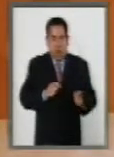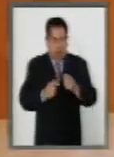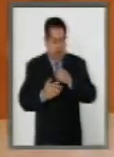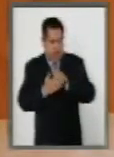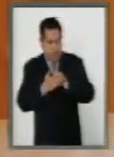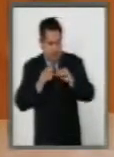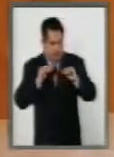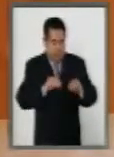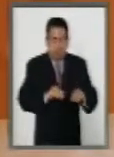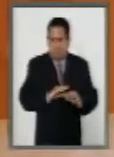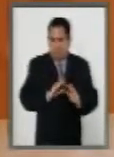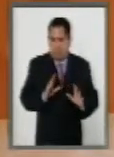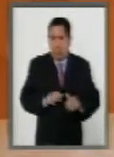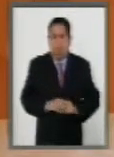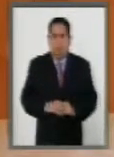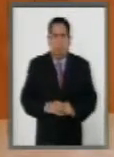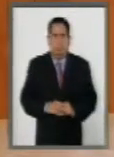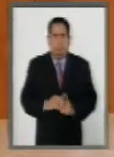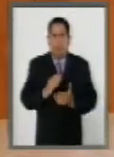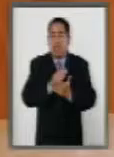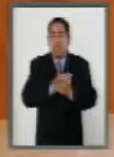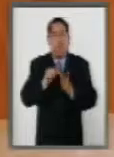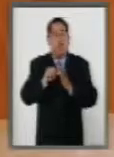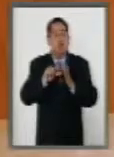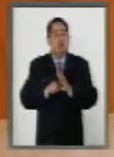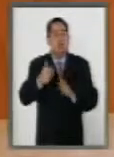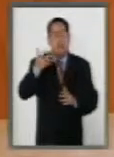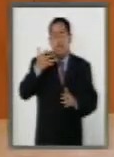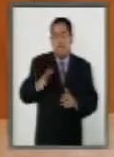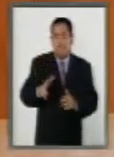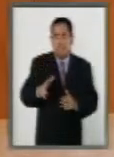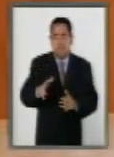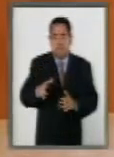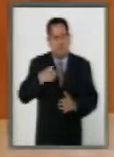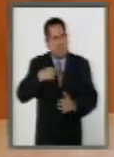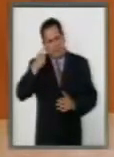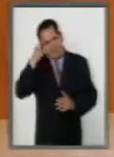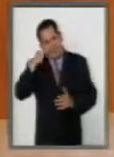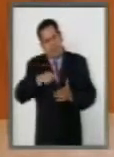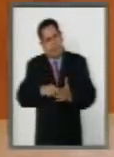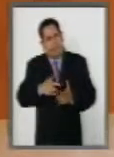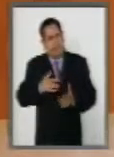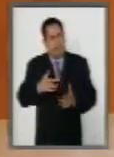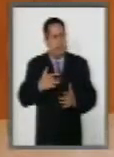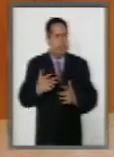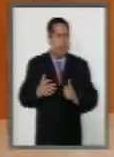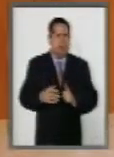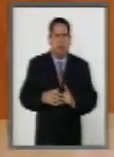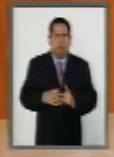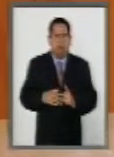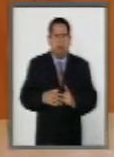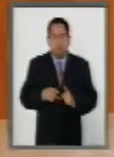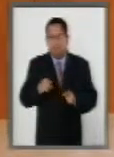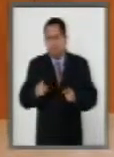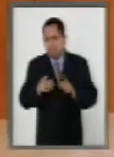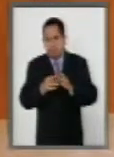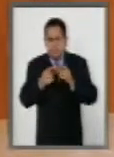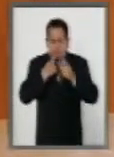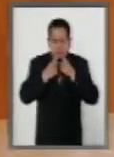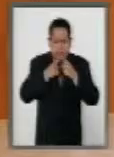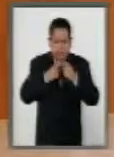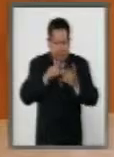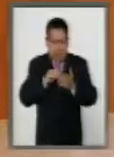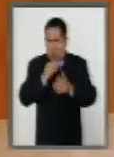señalado. El artículo 10, creo que en las condiciones que está